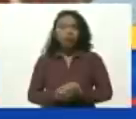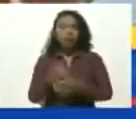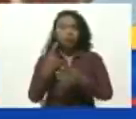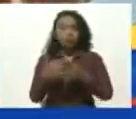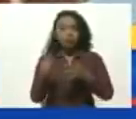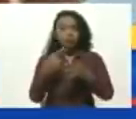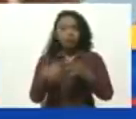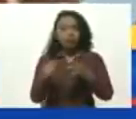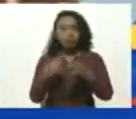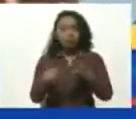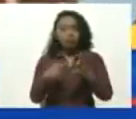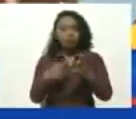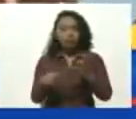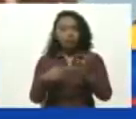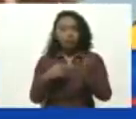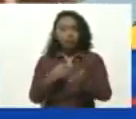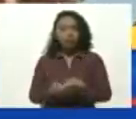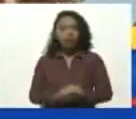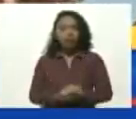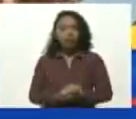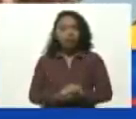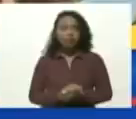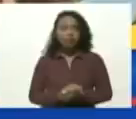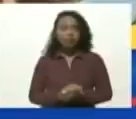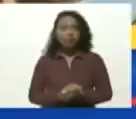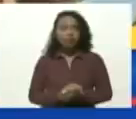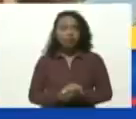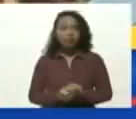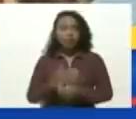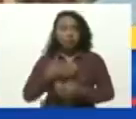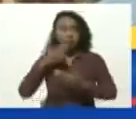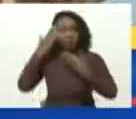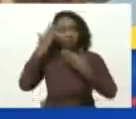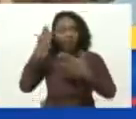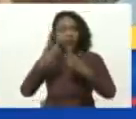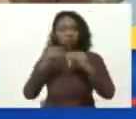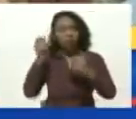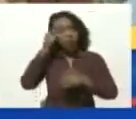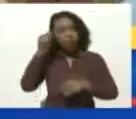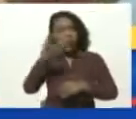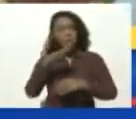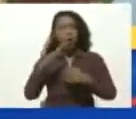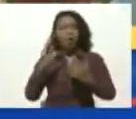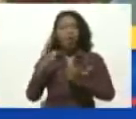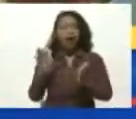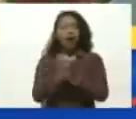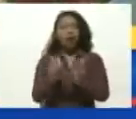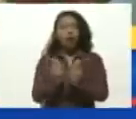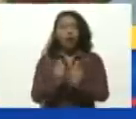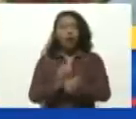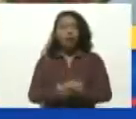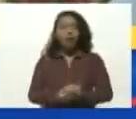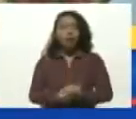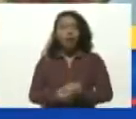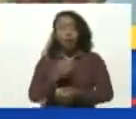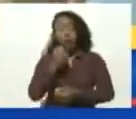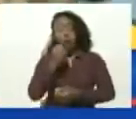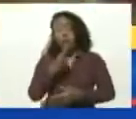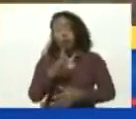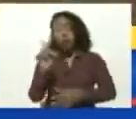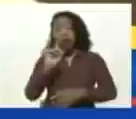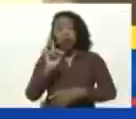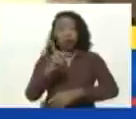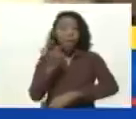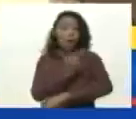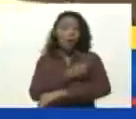etcétera, etcétera, etcétera. Mi saludo a todo el pueblo de Anzoátegui. Y bueno, el que no se ha vacunado en